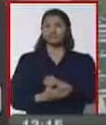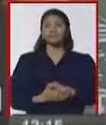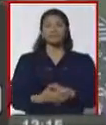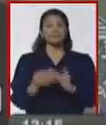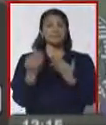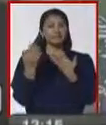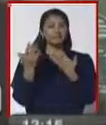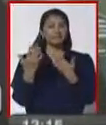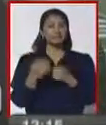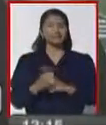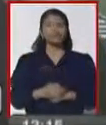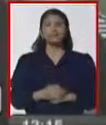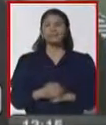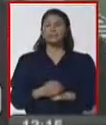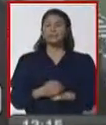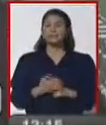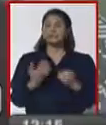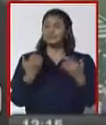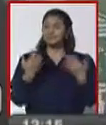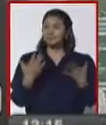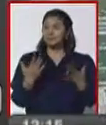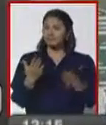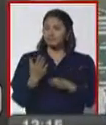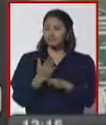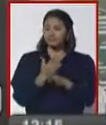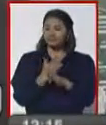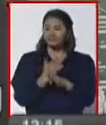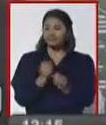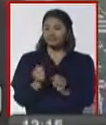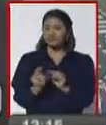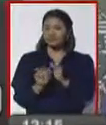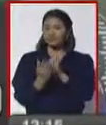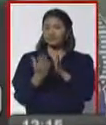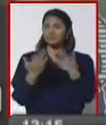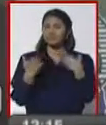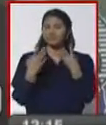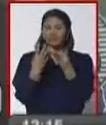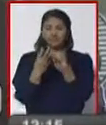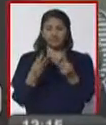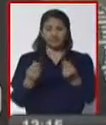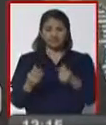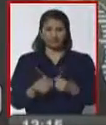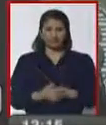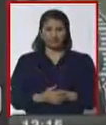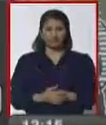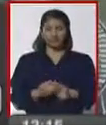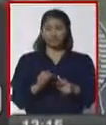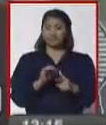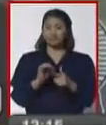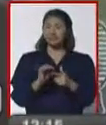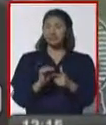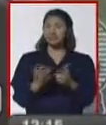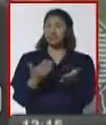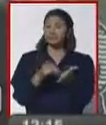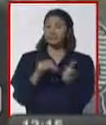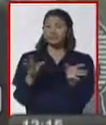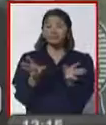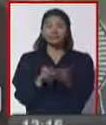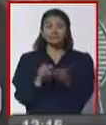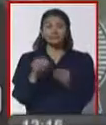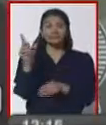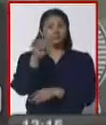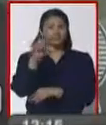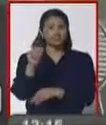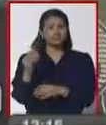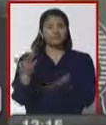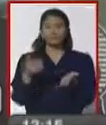y esperemos que en el curso del día llegue algún acercamiento y lograr solucionar algo. De caso contrario, pues nos reuniremos nuevamente en La